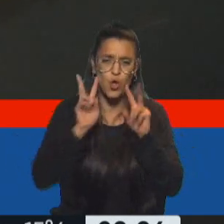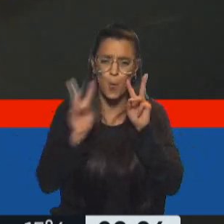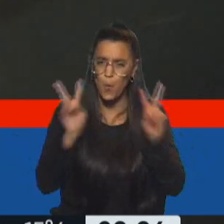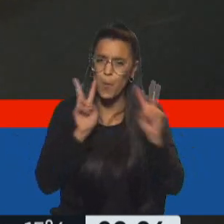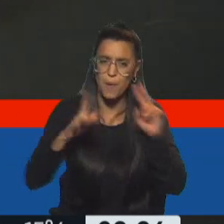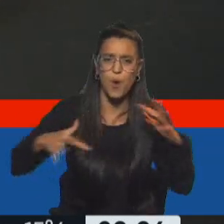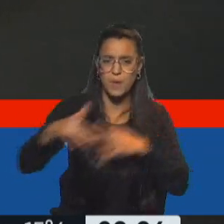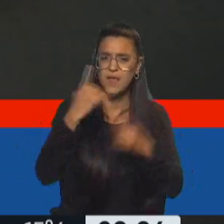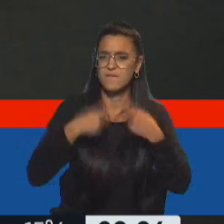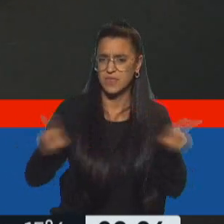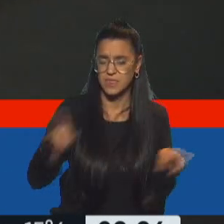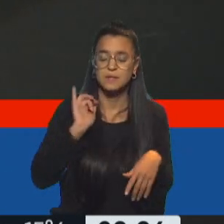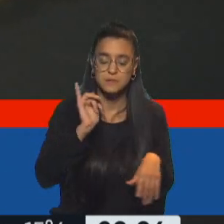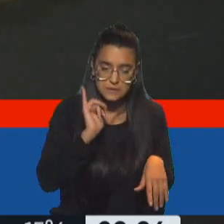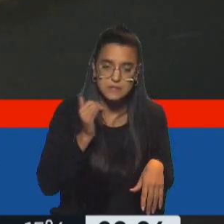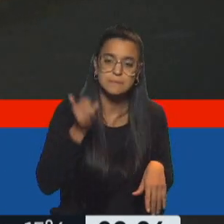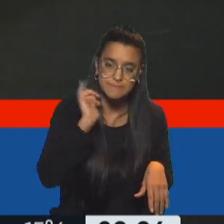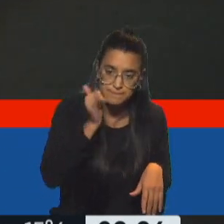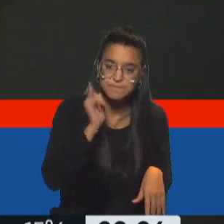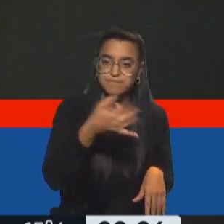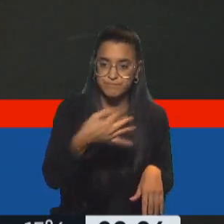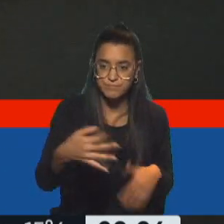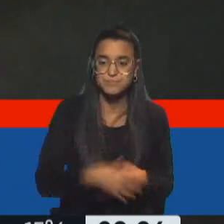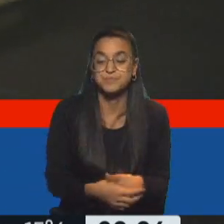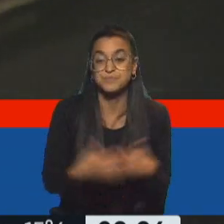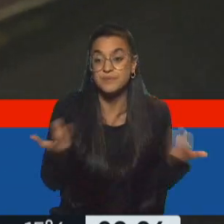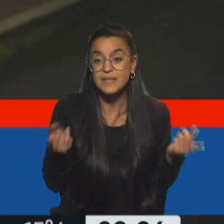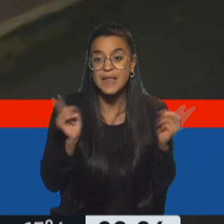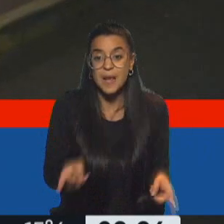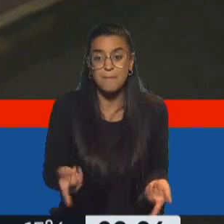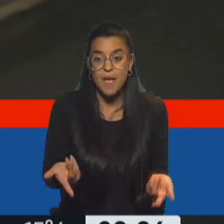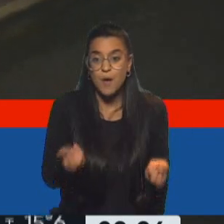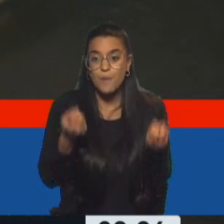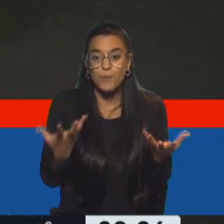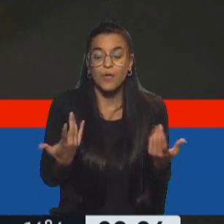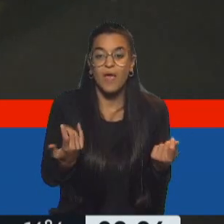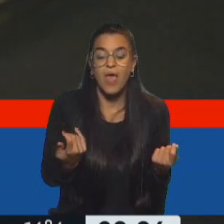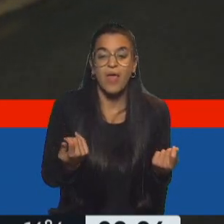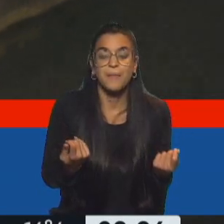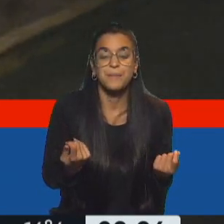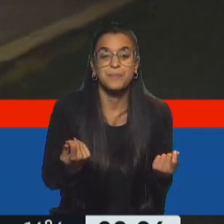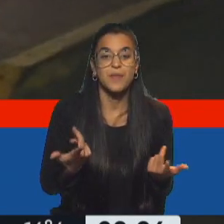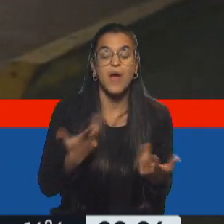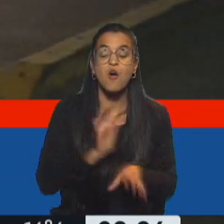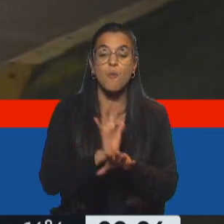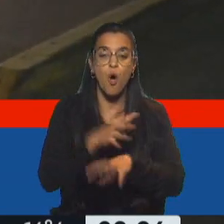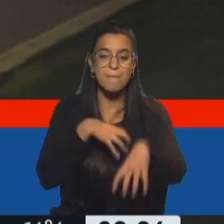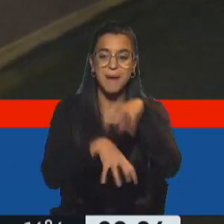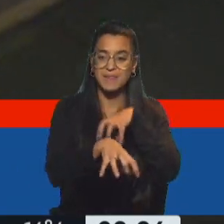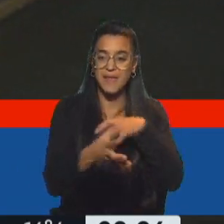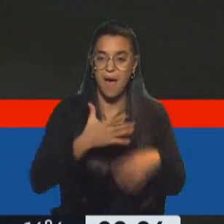Se ve otro movimiento. Mucho, a lo de, mucho, sí. Alejandro, mucho. Y además porque vuelve a empatizar